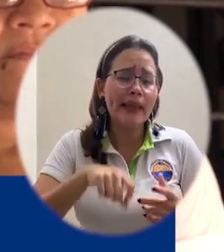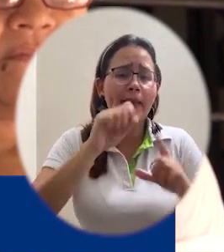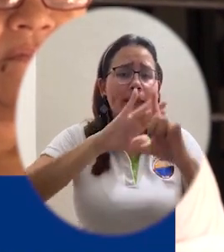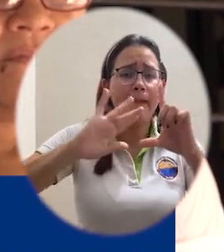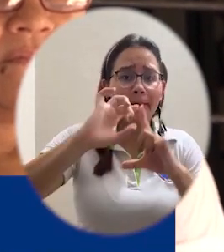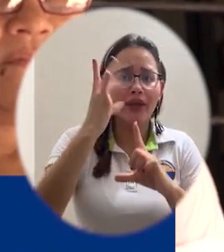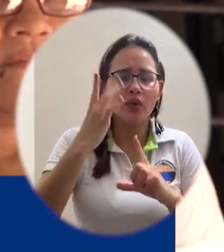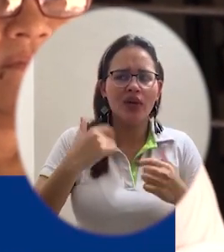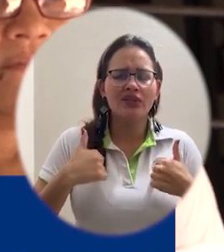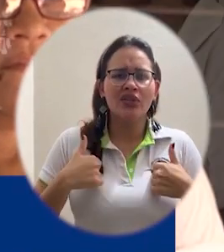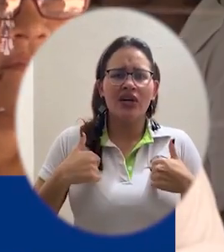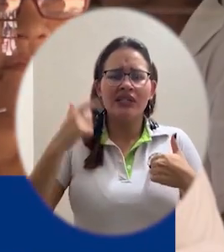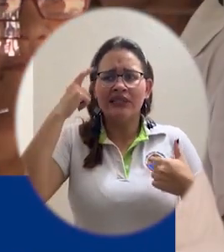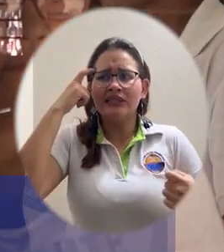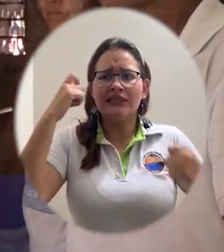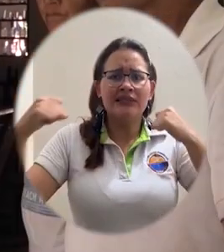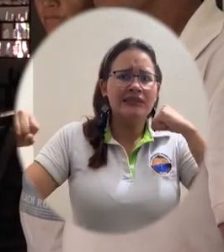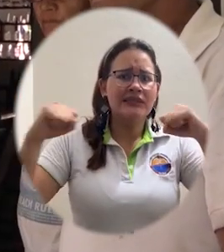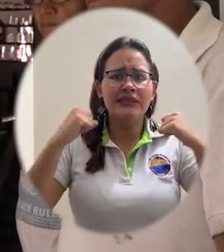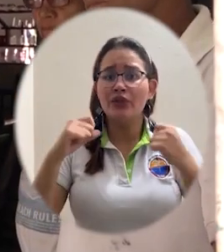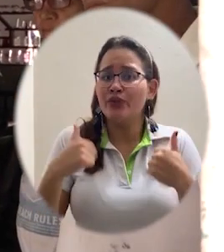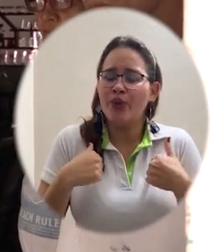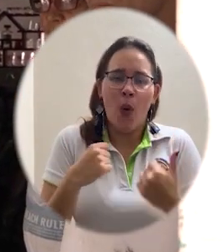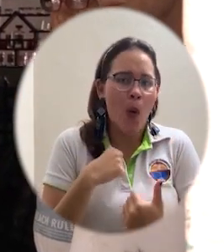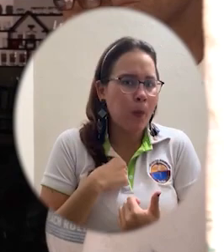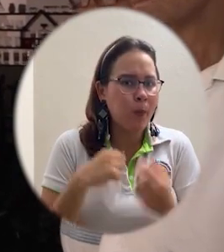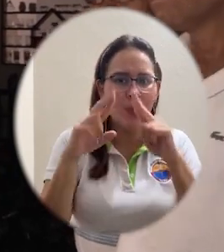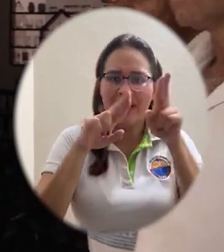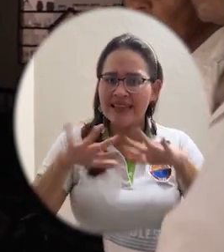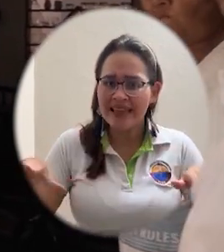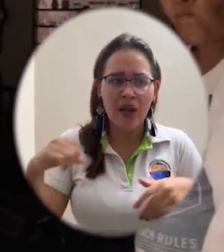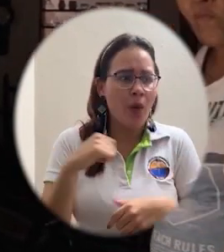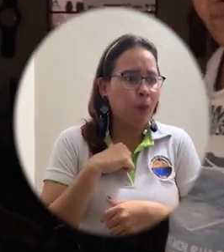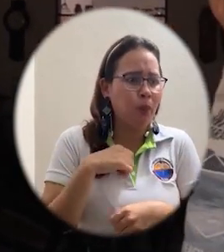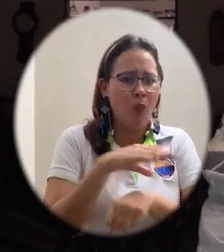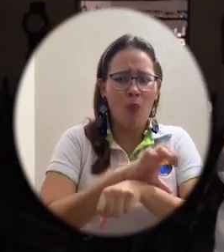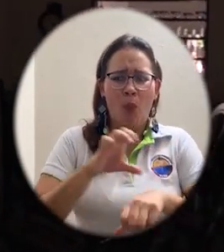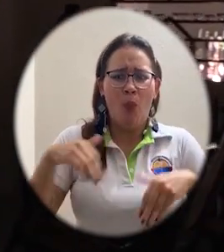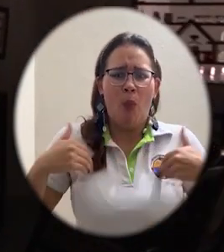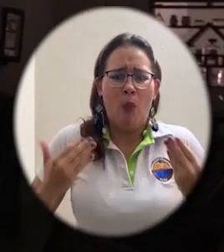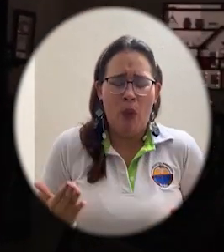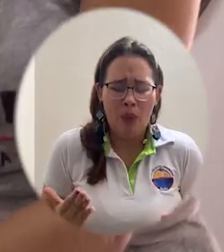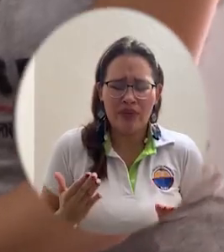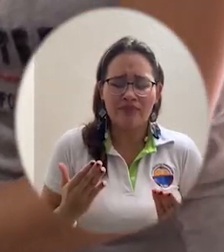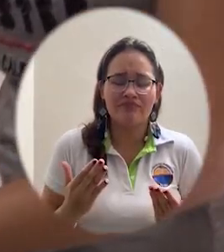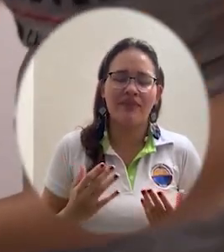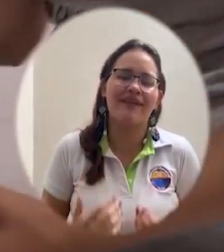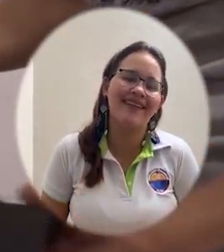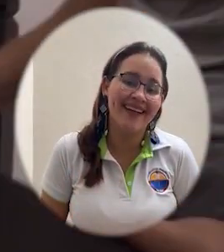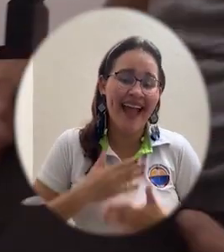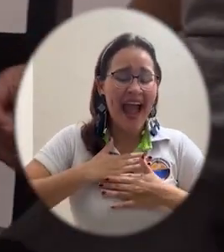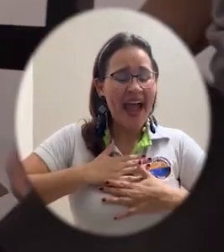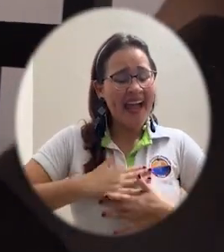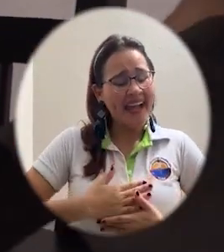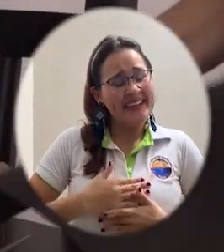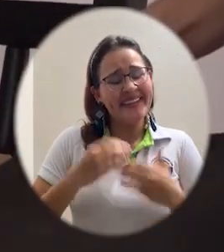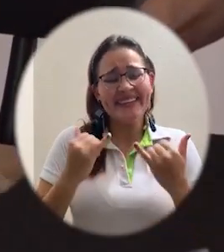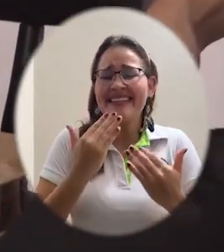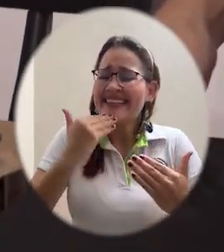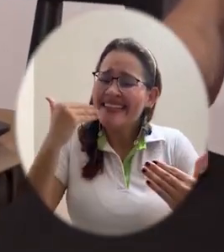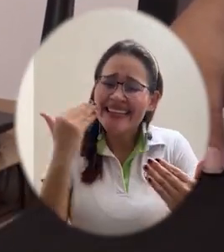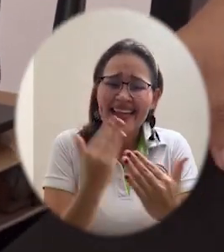red de internet y tampoco con un computador. Y pues gracias a Dios, la universidad y pues el